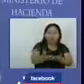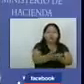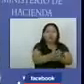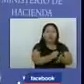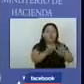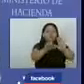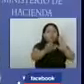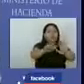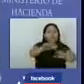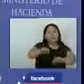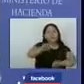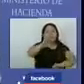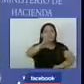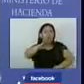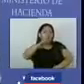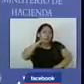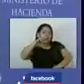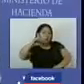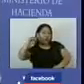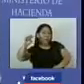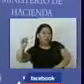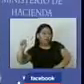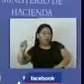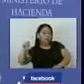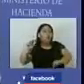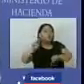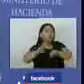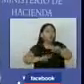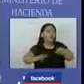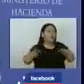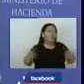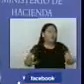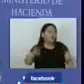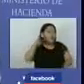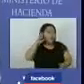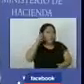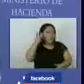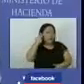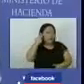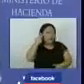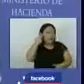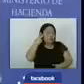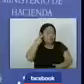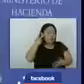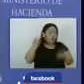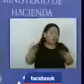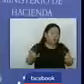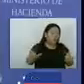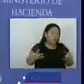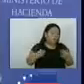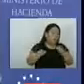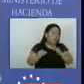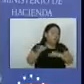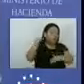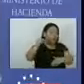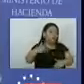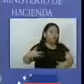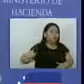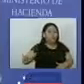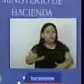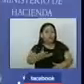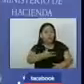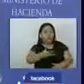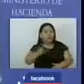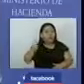de 6 mil 500 millones, es decir, que serían alrededor de 2 mil millones más lo que nosotros